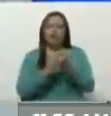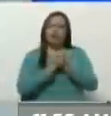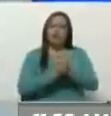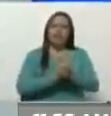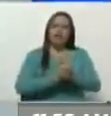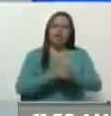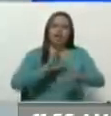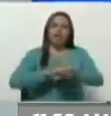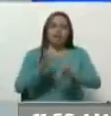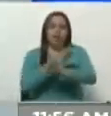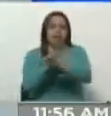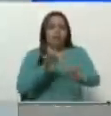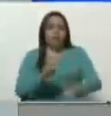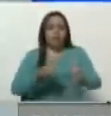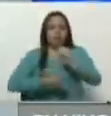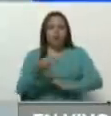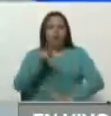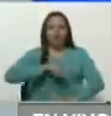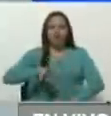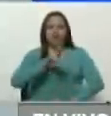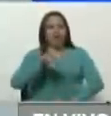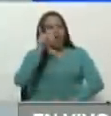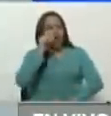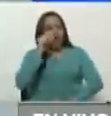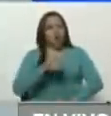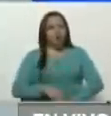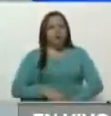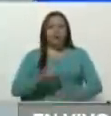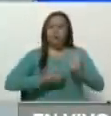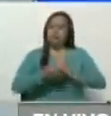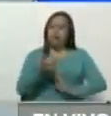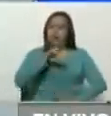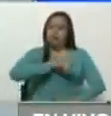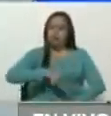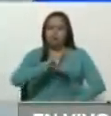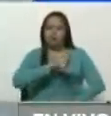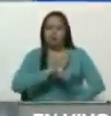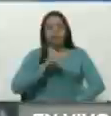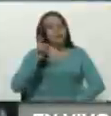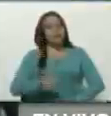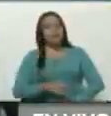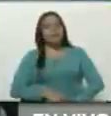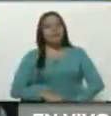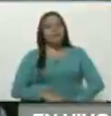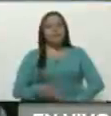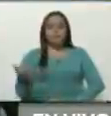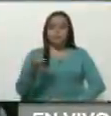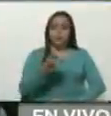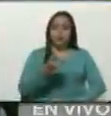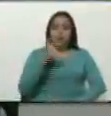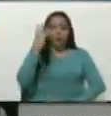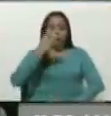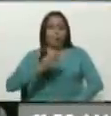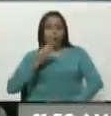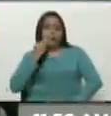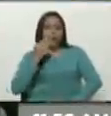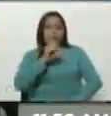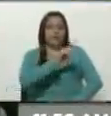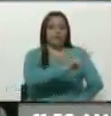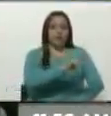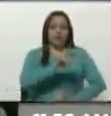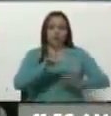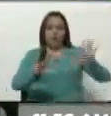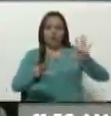útil del hombre. Pero más que útil, imagínense ustedes esos dos muchachos que a los 28